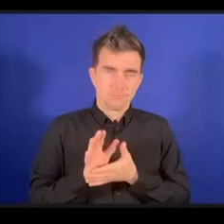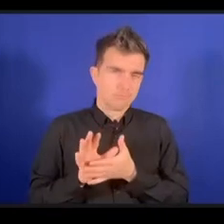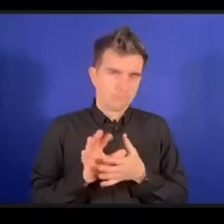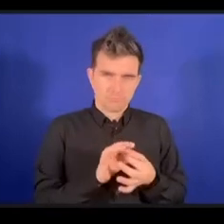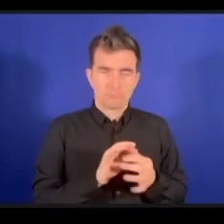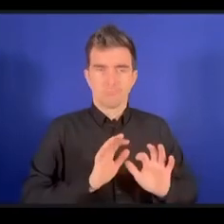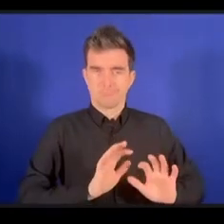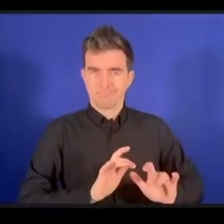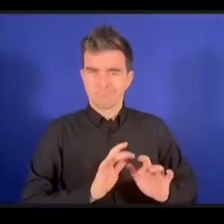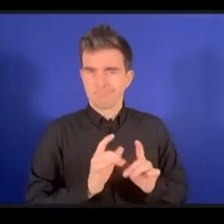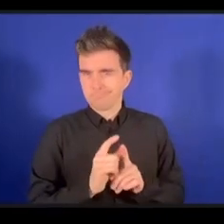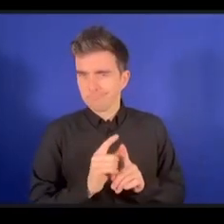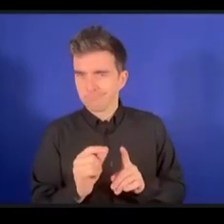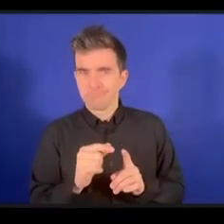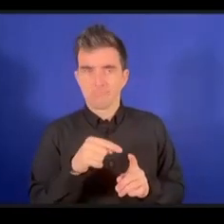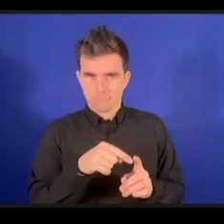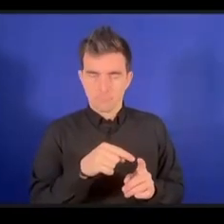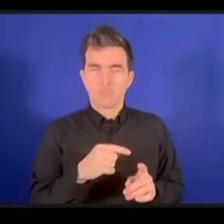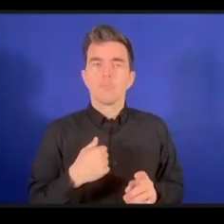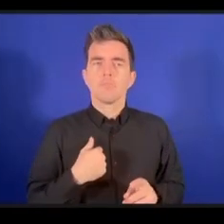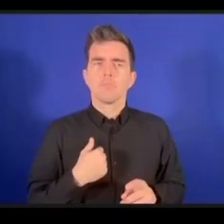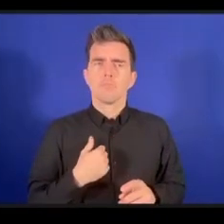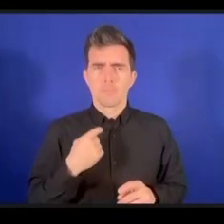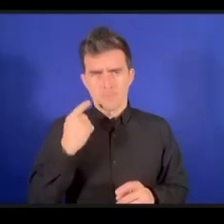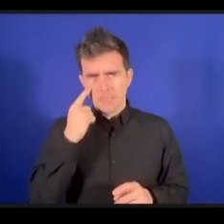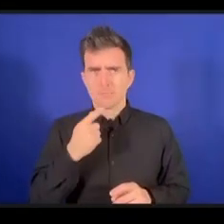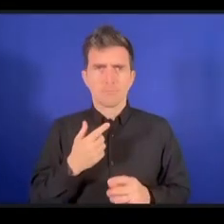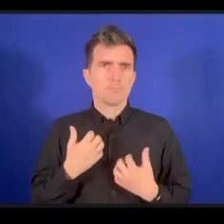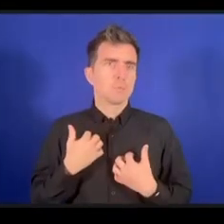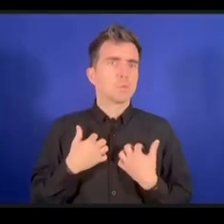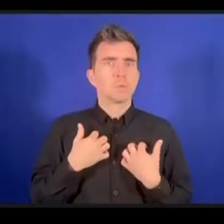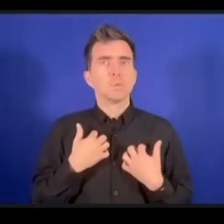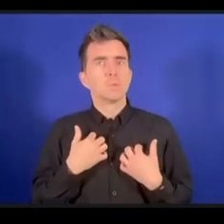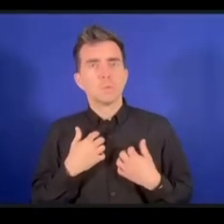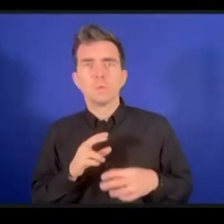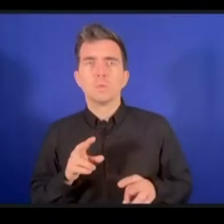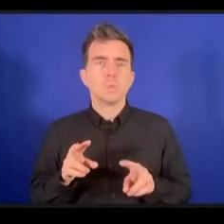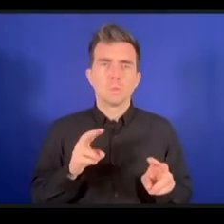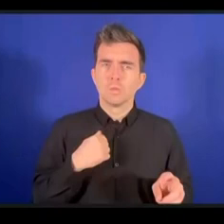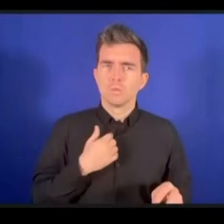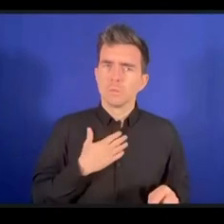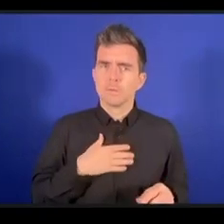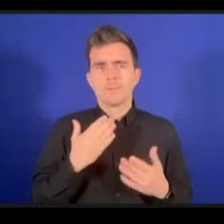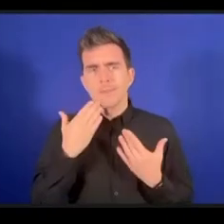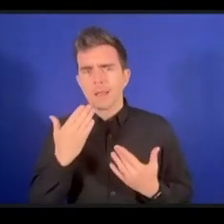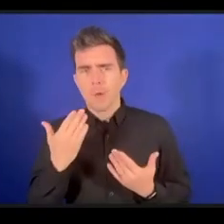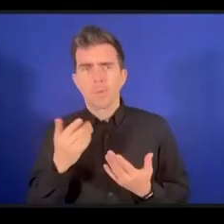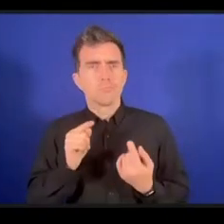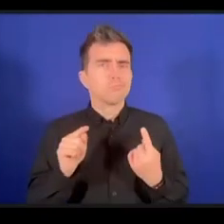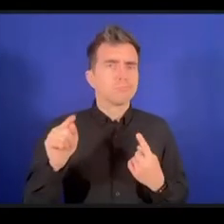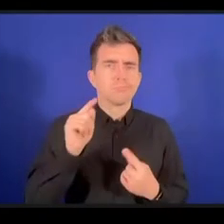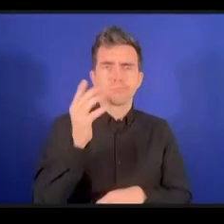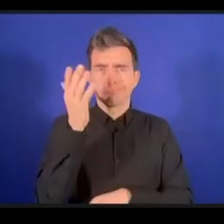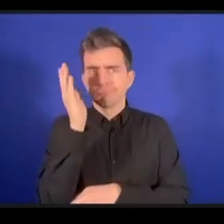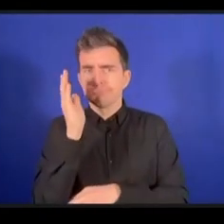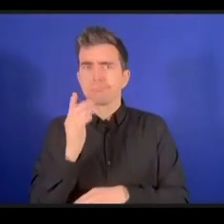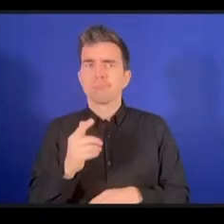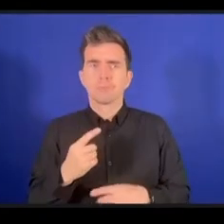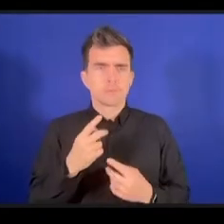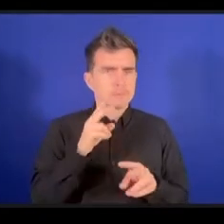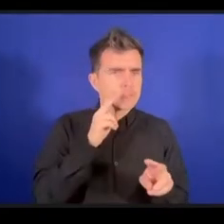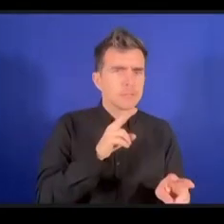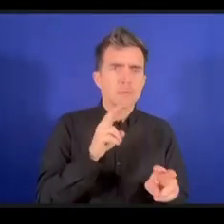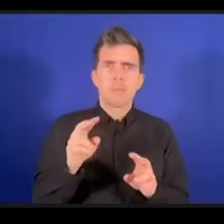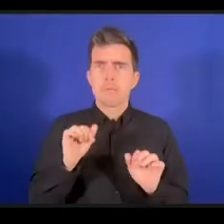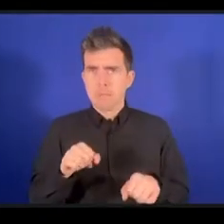emocionante tener a los oradores de las otras coaliciones dinámicas para poder ver exactamente Cuál es el potencial que